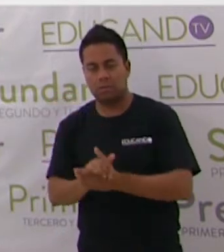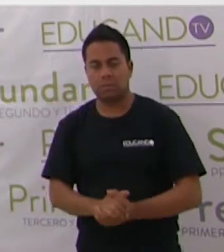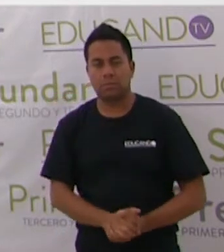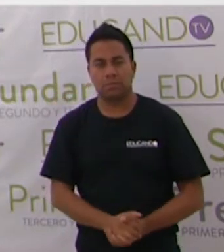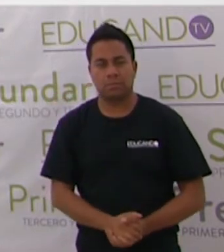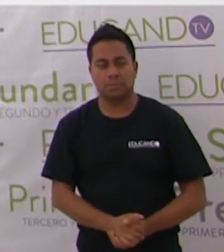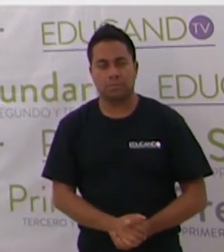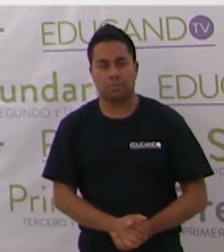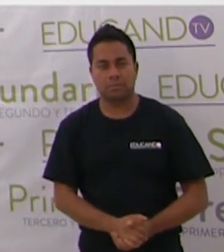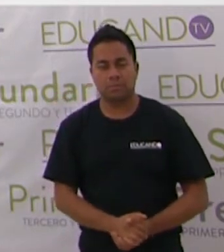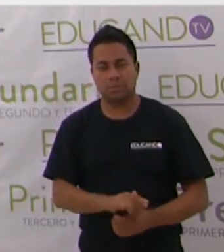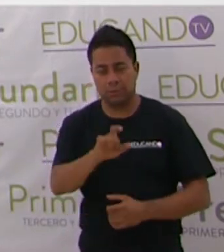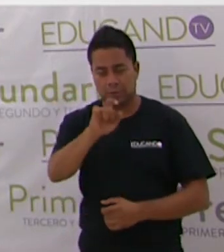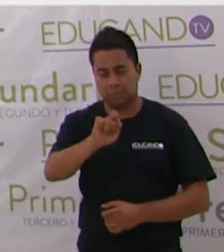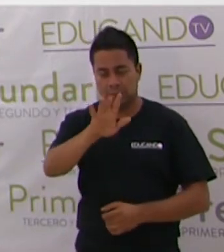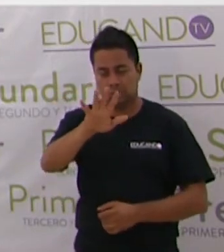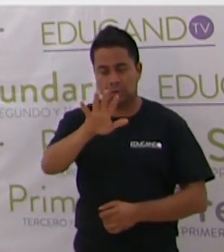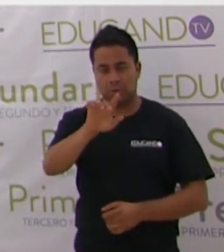Bueno, el